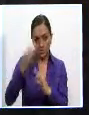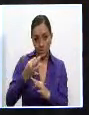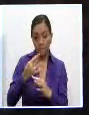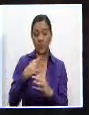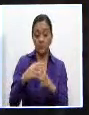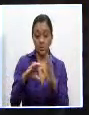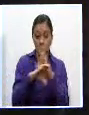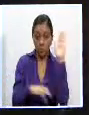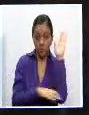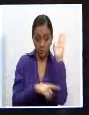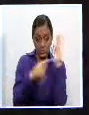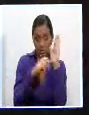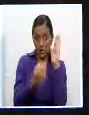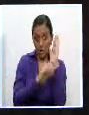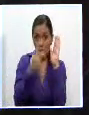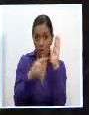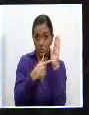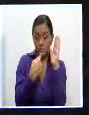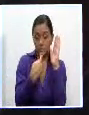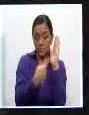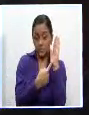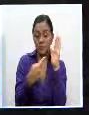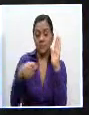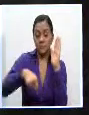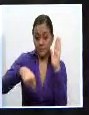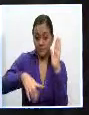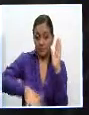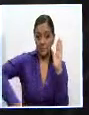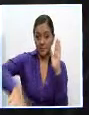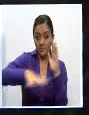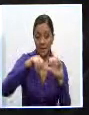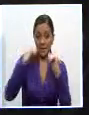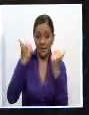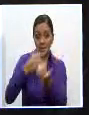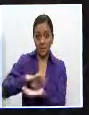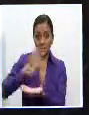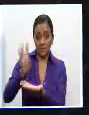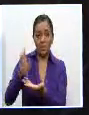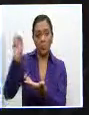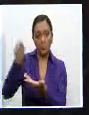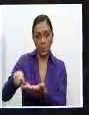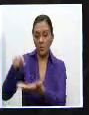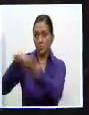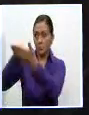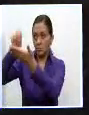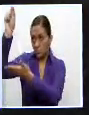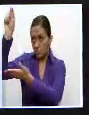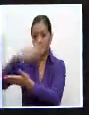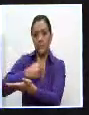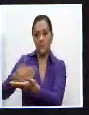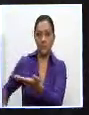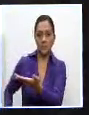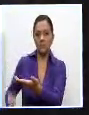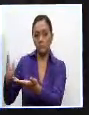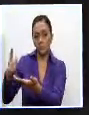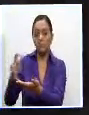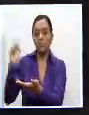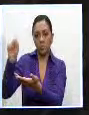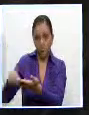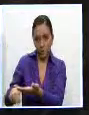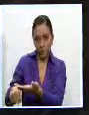acuerdo a la actual Constitución nosotros tenemos en este parlamento la Facultad de autorizar al presidente de la república la